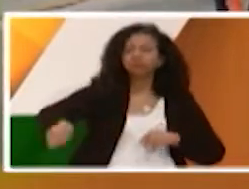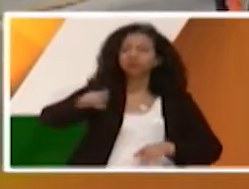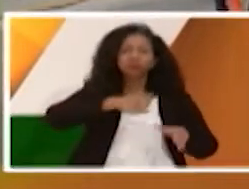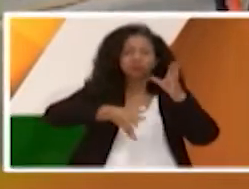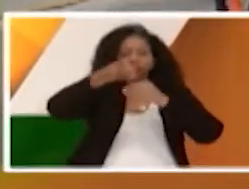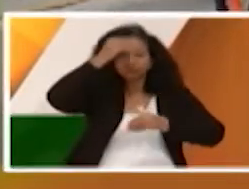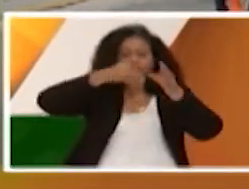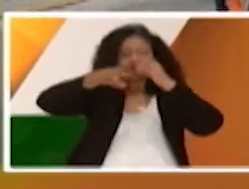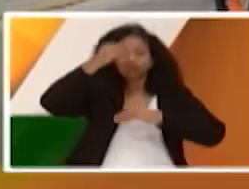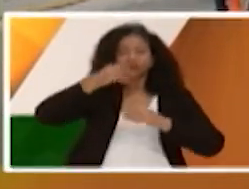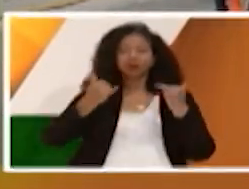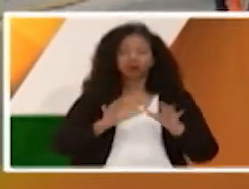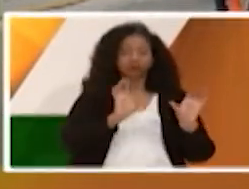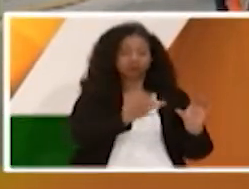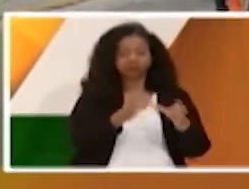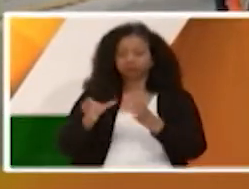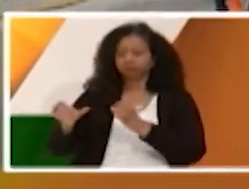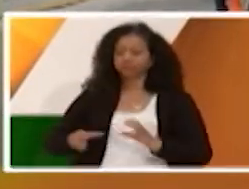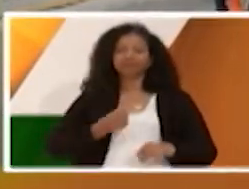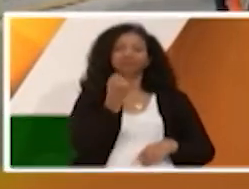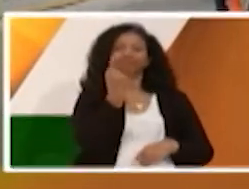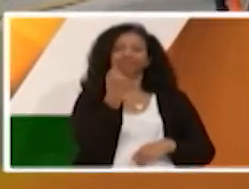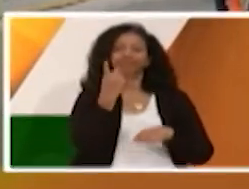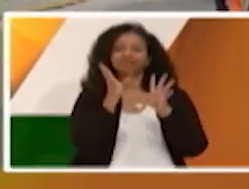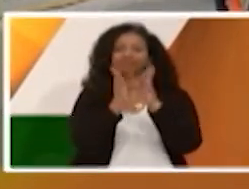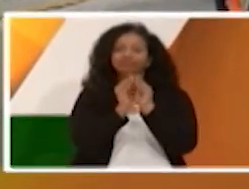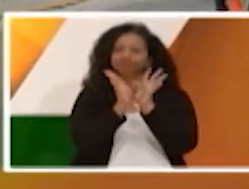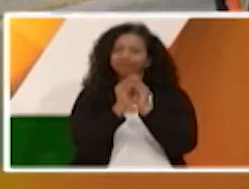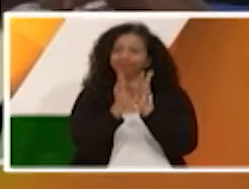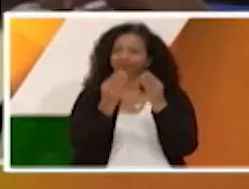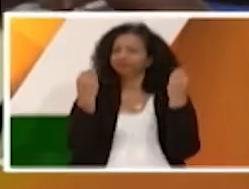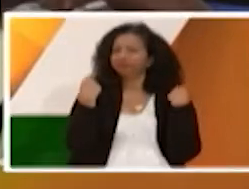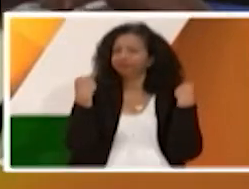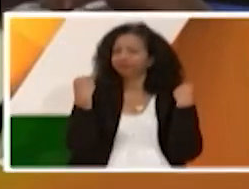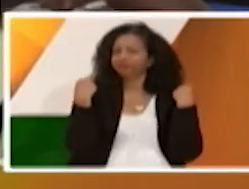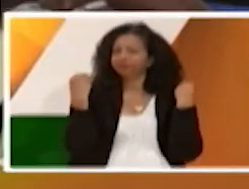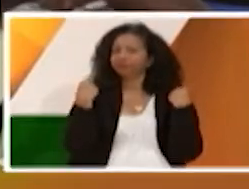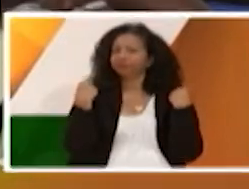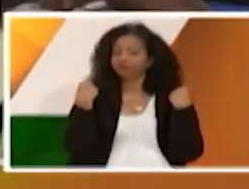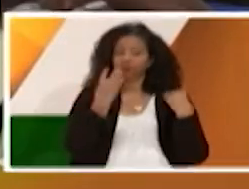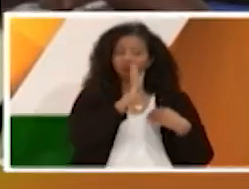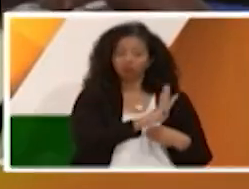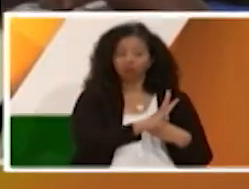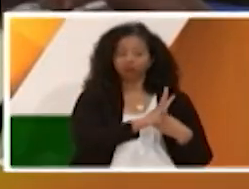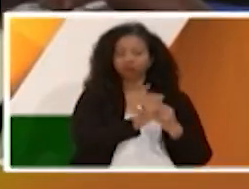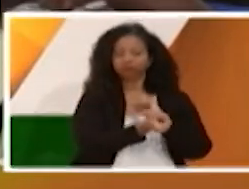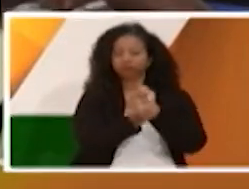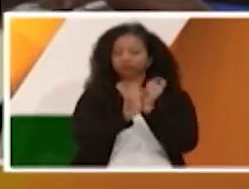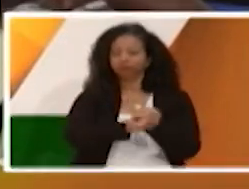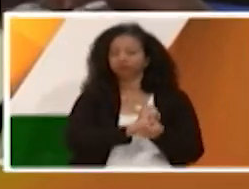en el país ya existen 11 clubes diferentes de deporte, por ejemplo, de en baloncesto. A 11. Pero